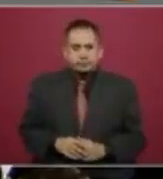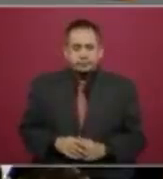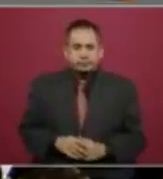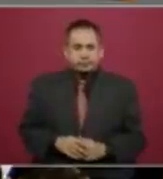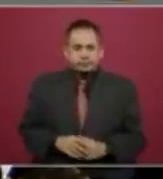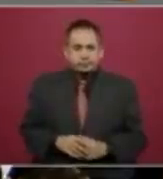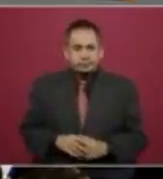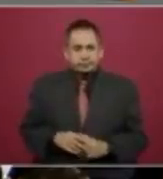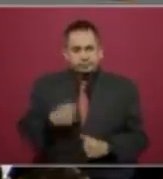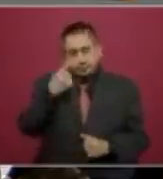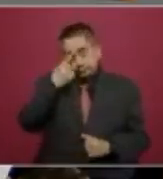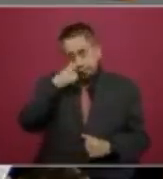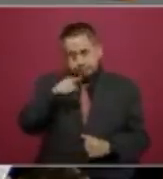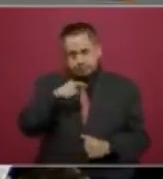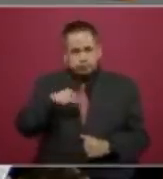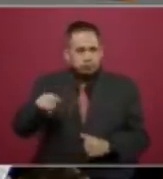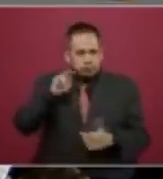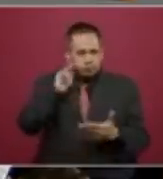para que vean